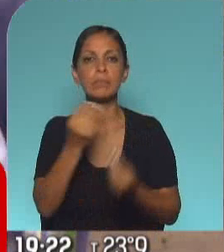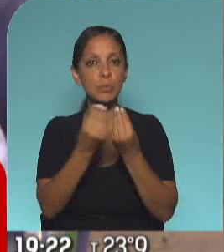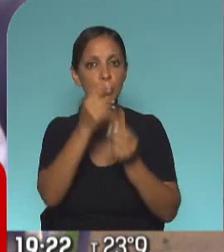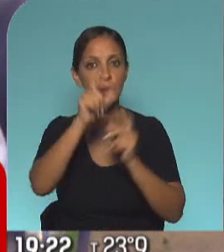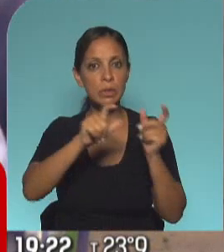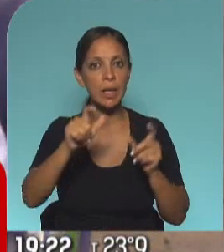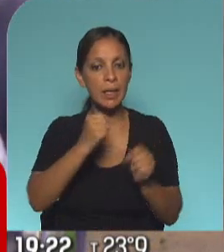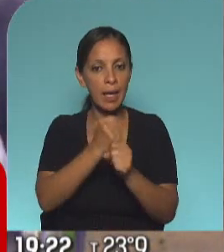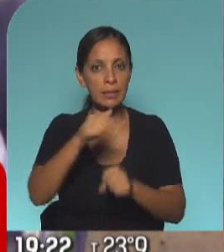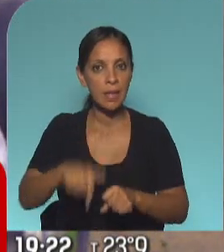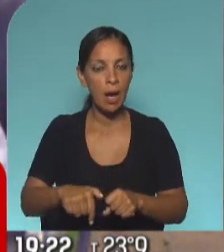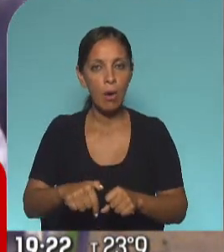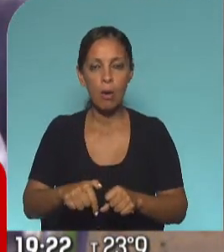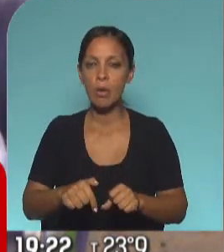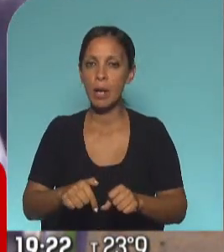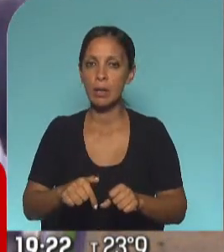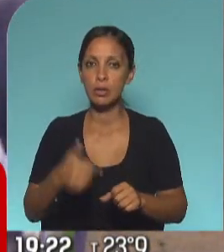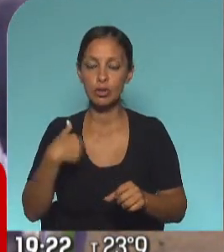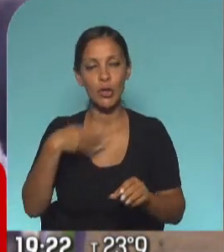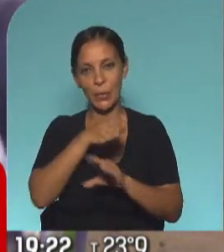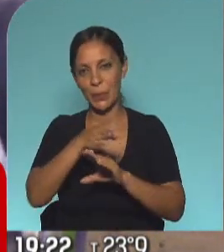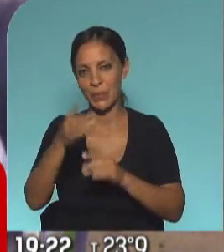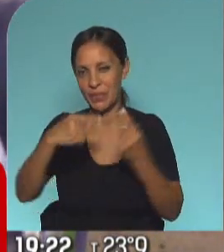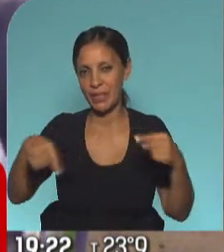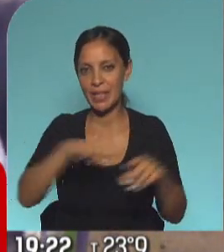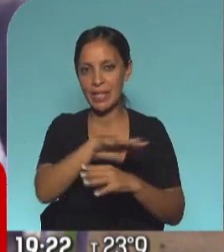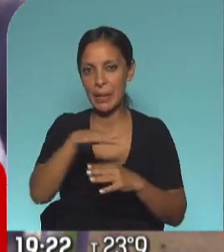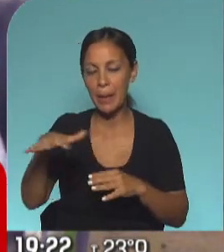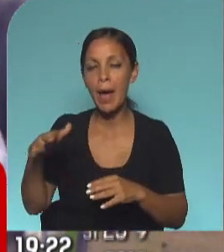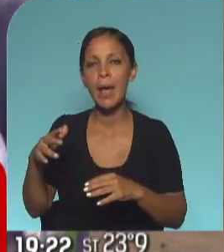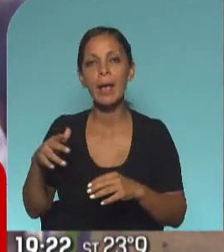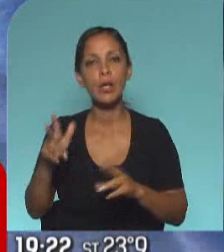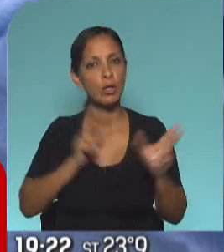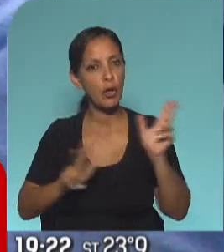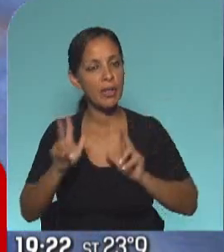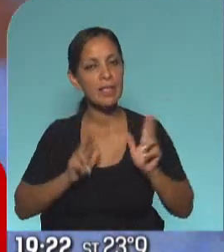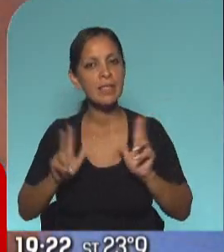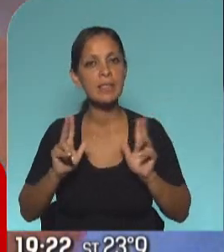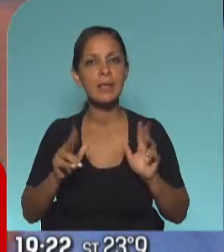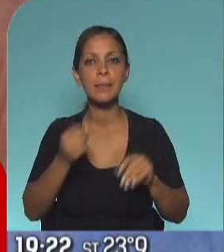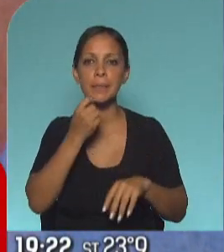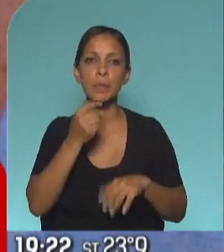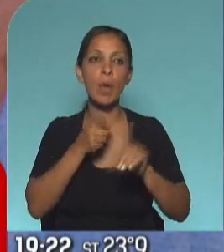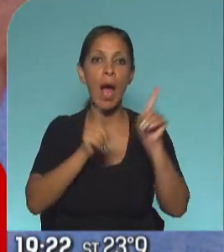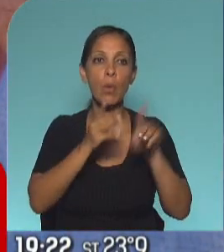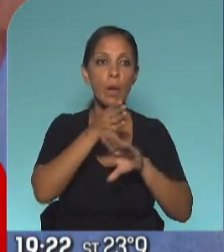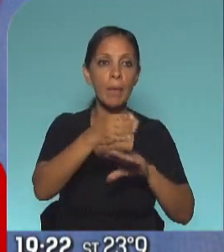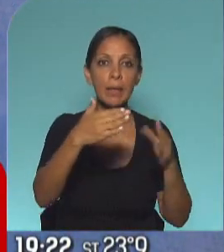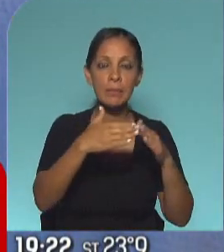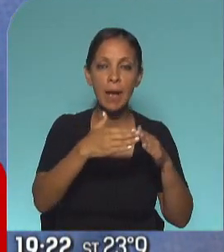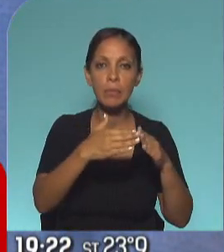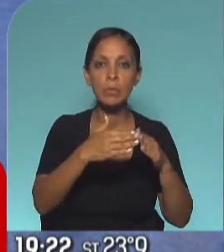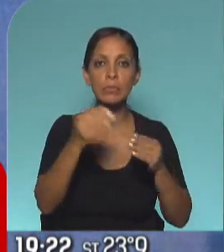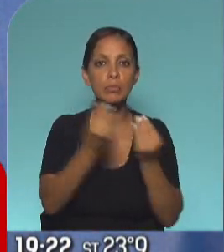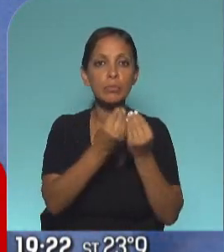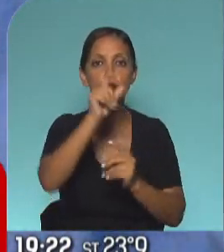todavía, no sé, uno recorriendo los barrios, nuestros agentes sanitarios nos dicen... vamos a unas casas y mucha gente todavía